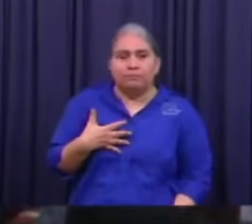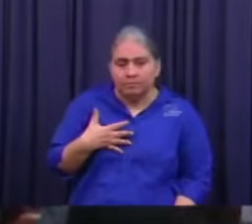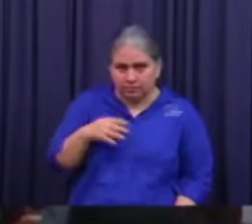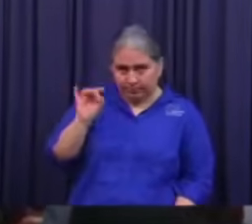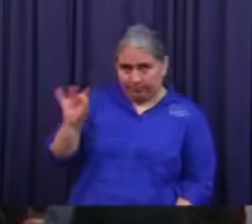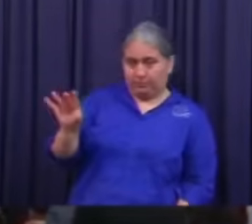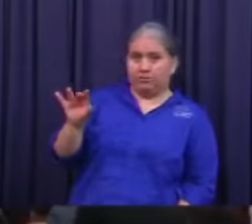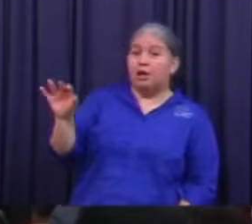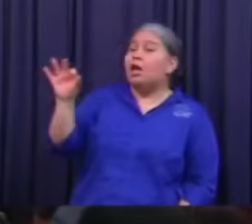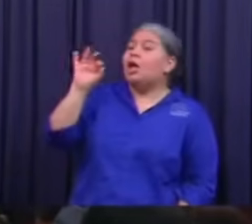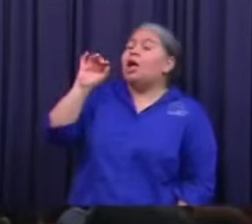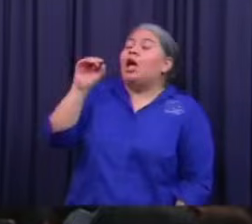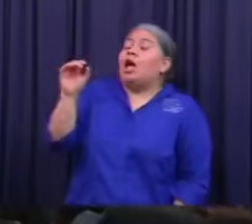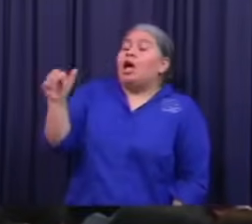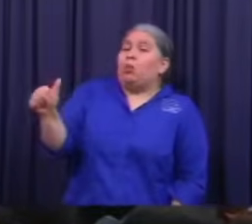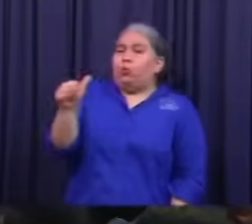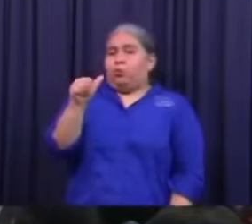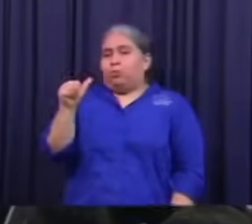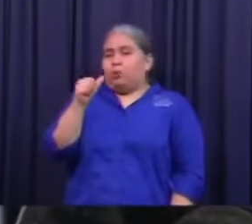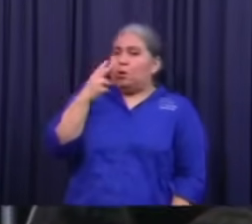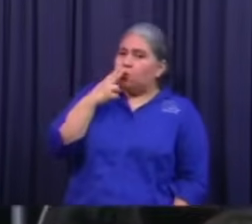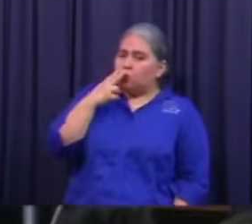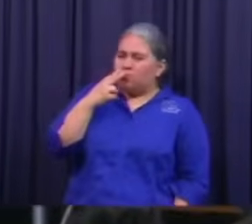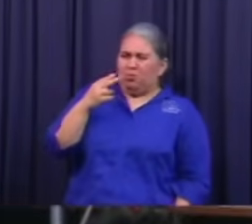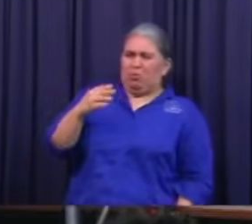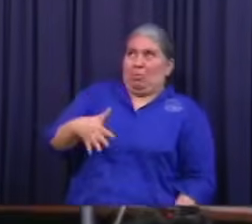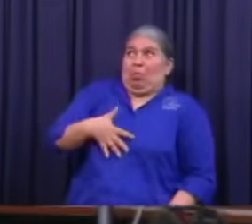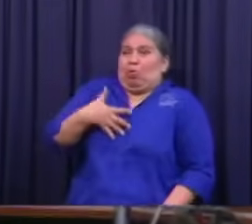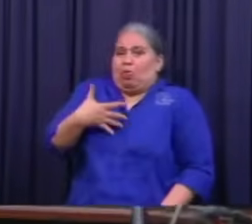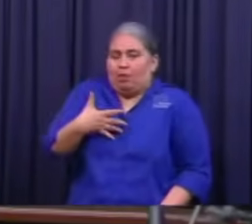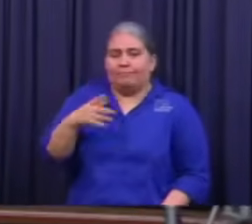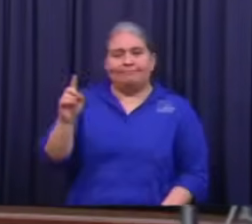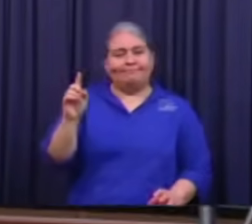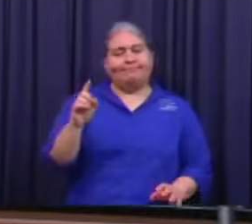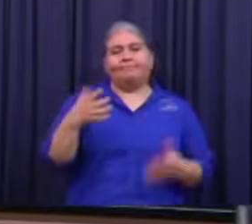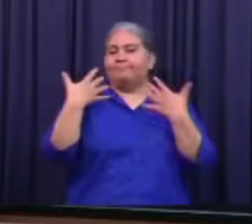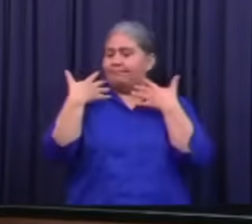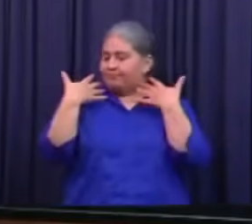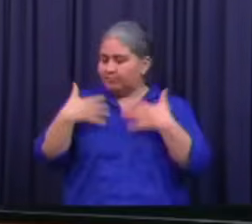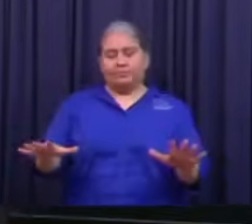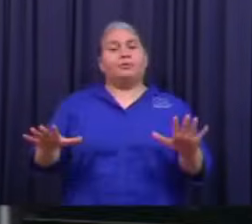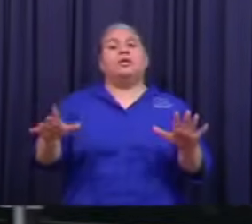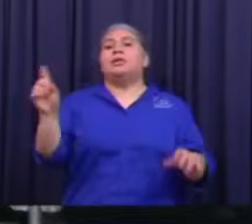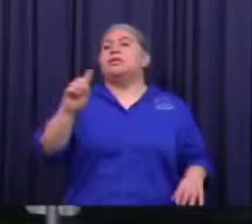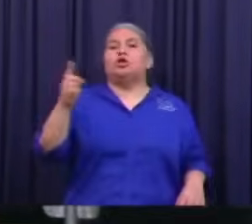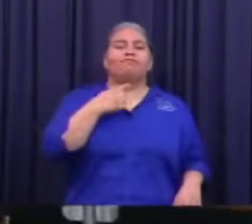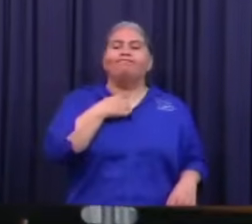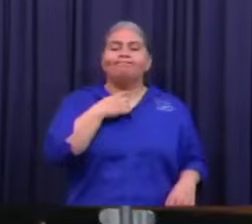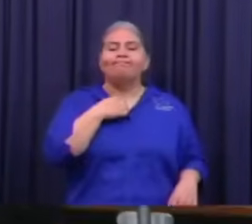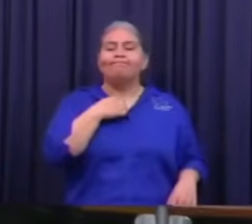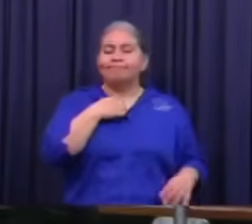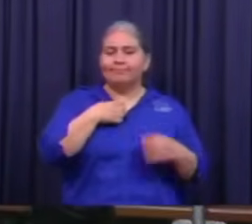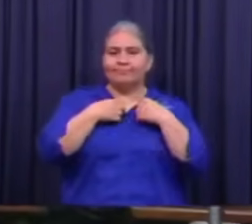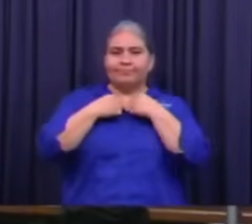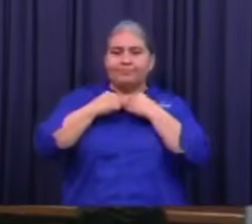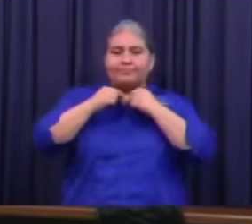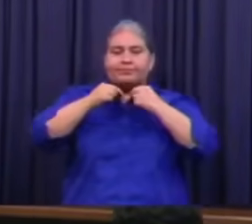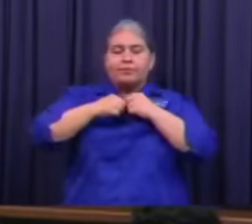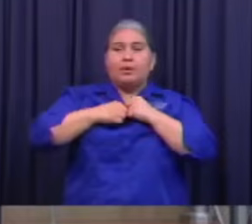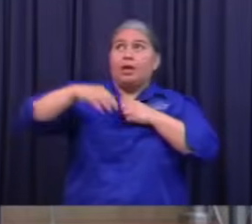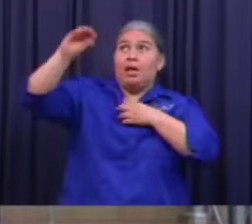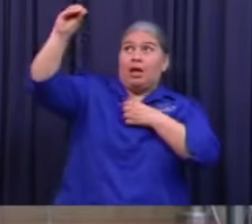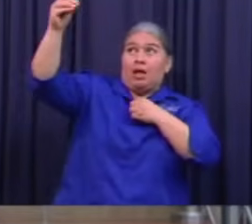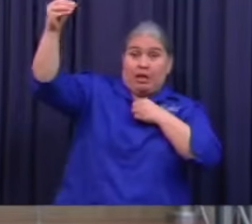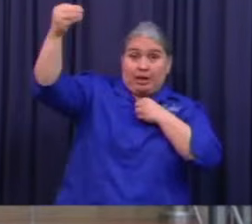guácala Entonces yo entiendo la gracia de esa manera que lo que no